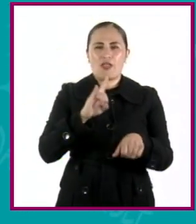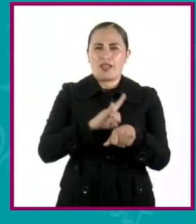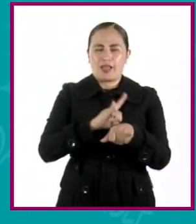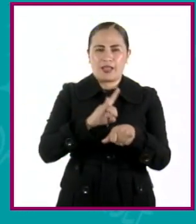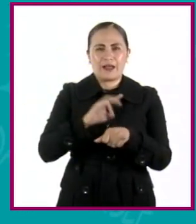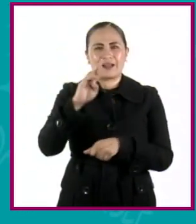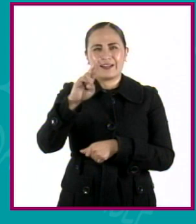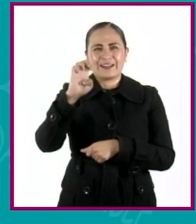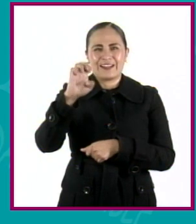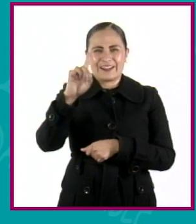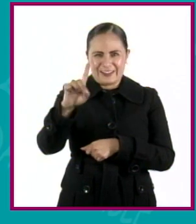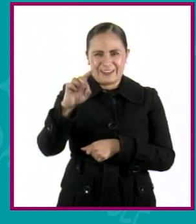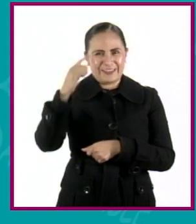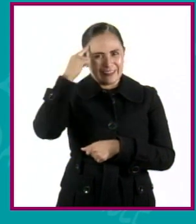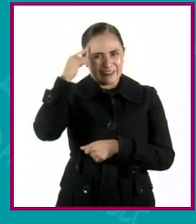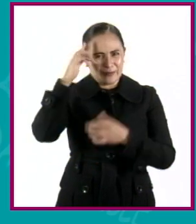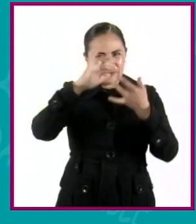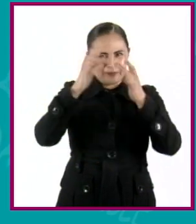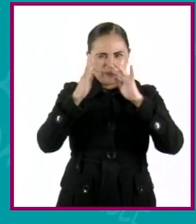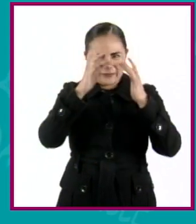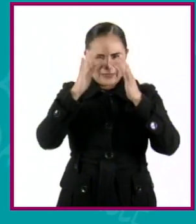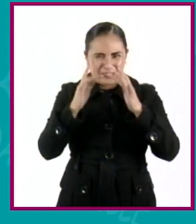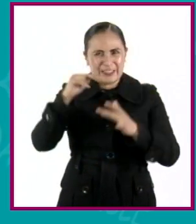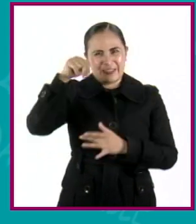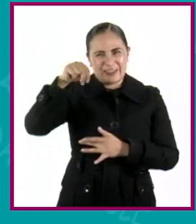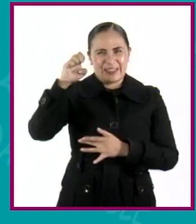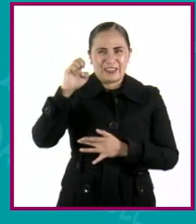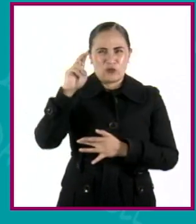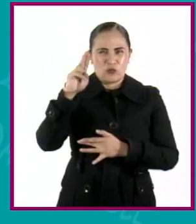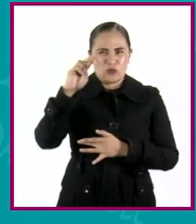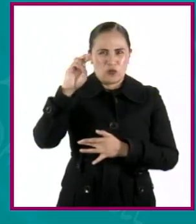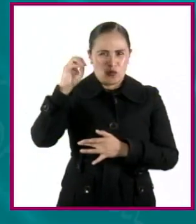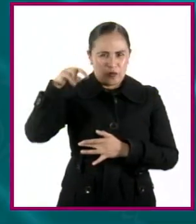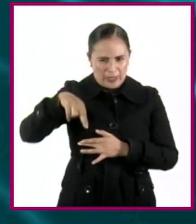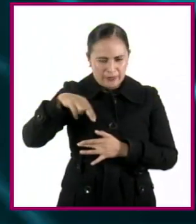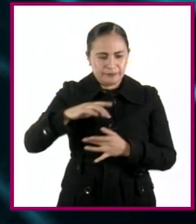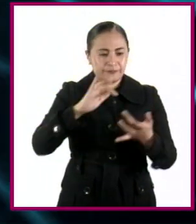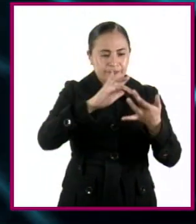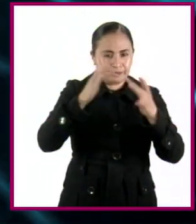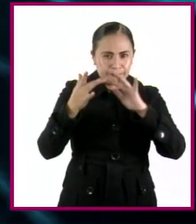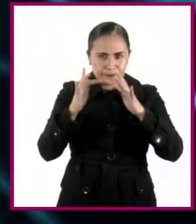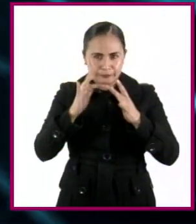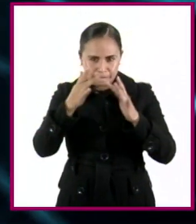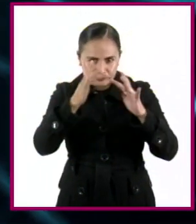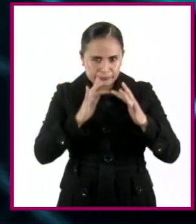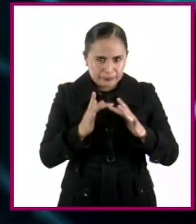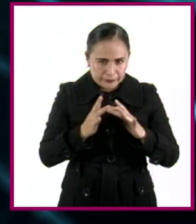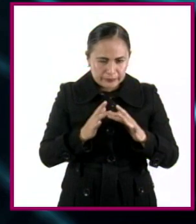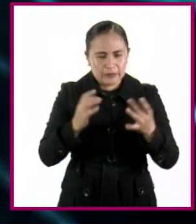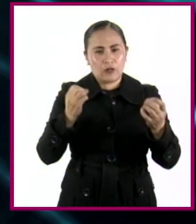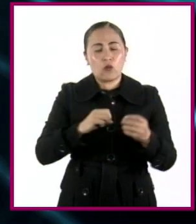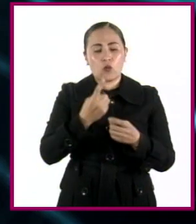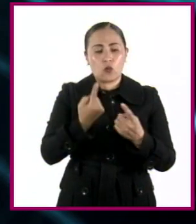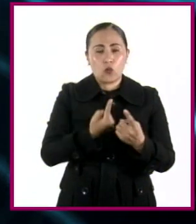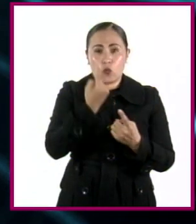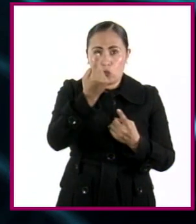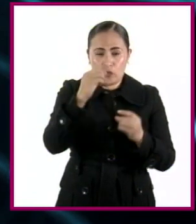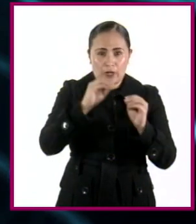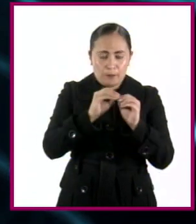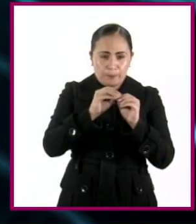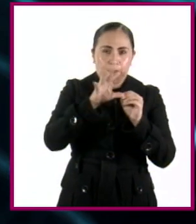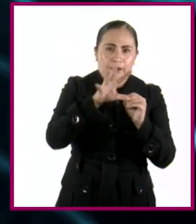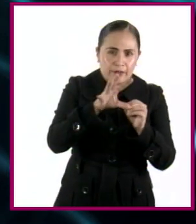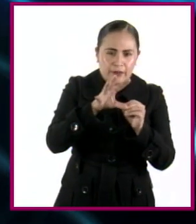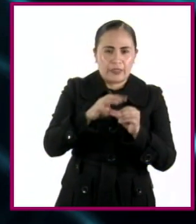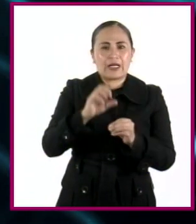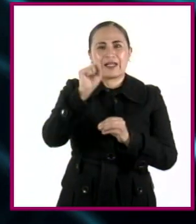un conjunto de neuronas con ciertas conexiones entre ellas. Cada neurona se activa y dispara, es decir, hace sinapsis